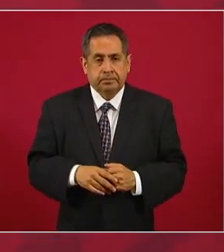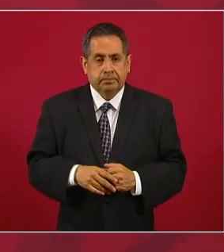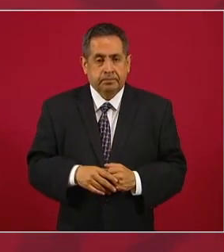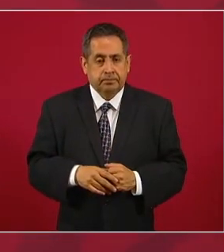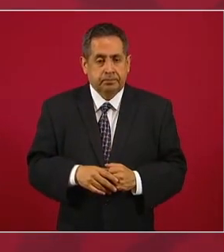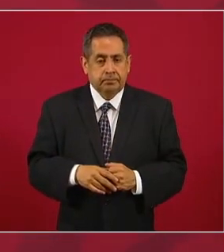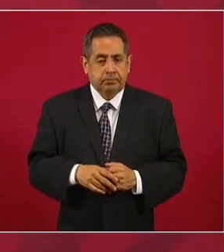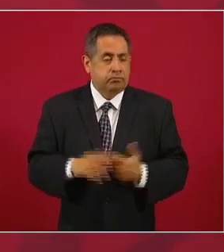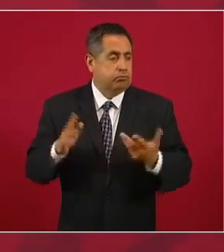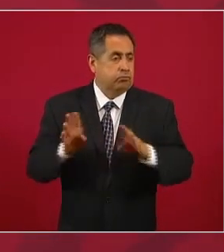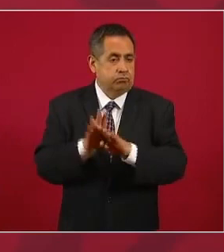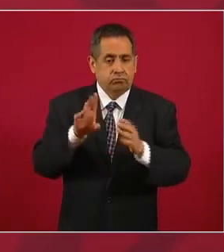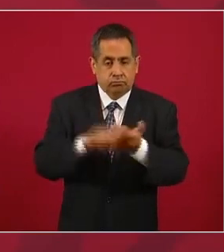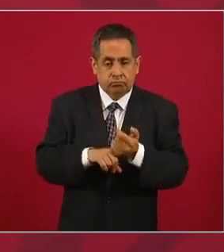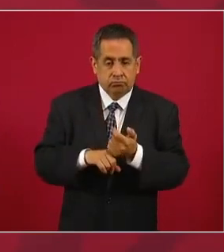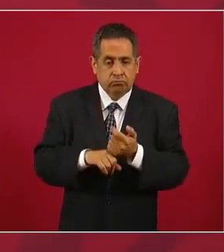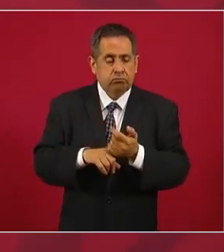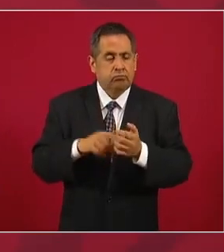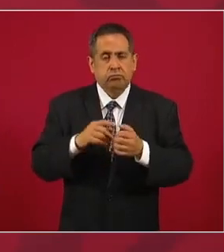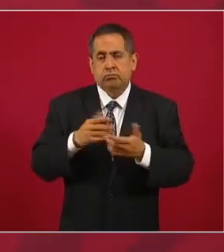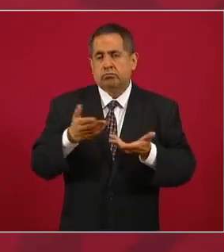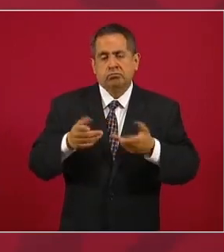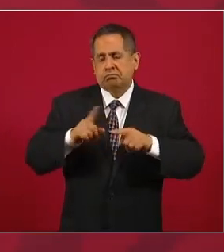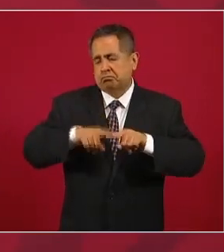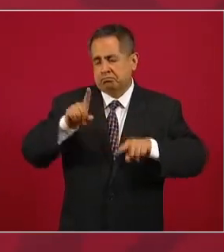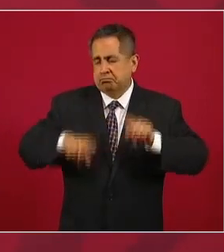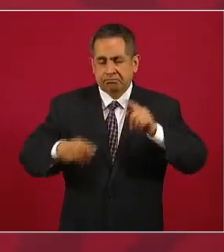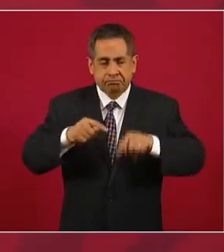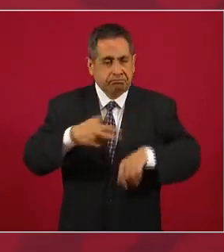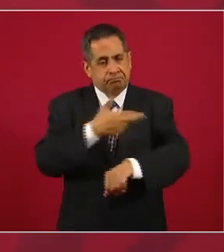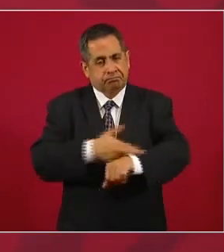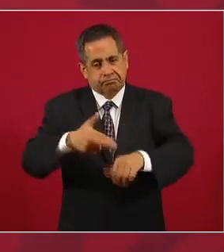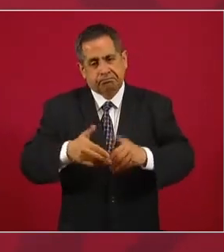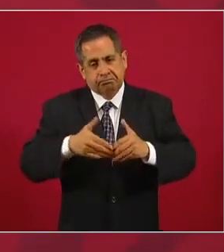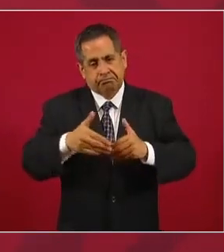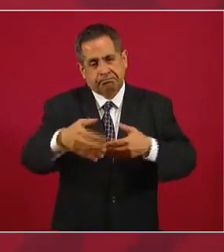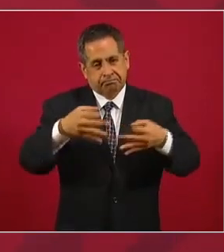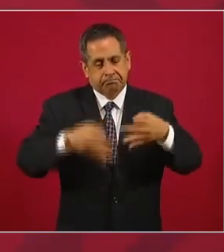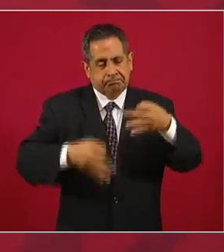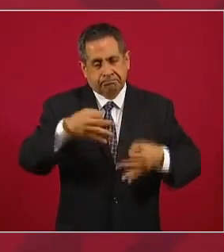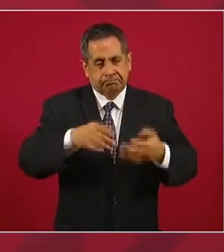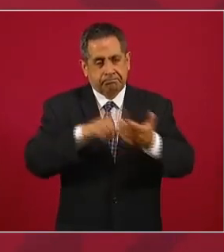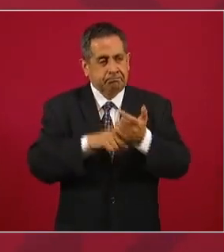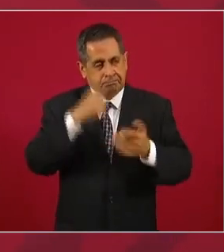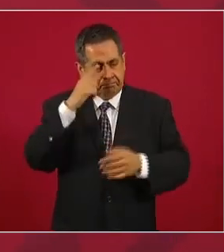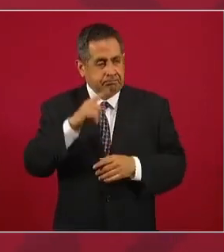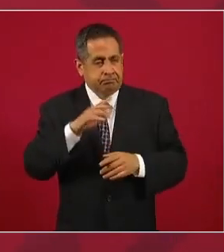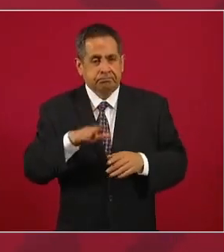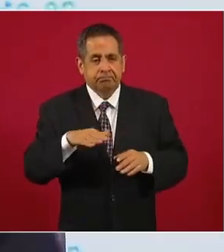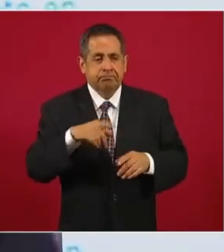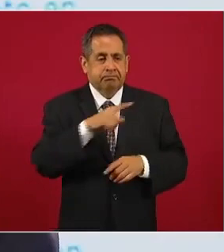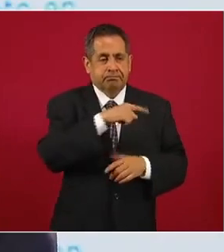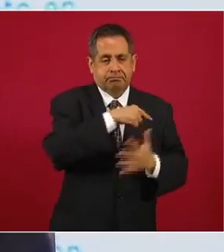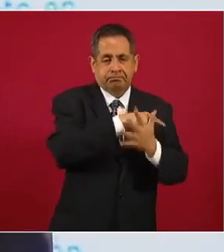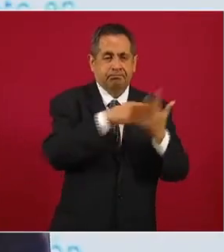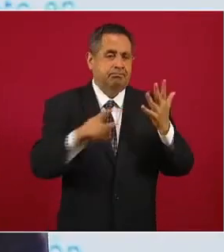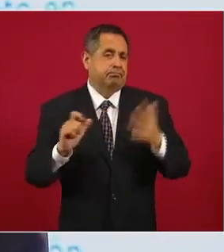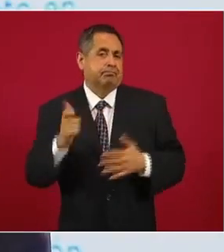independientemente del curso que tomen las acciones legales en los procesos en contra de